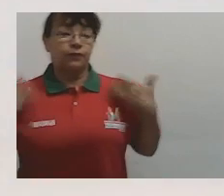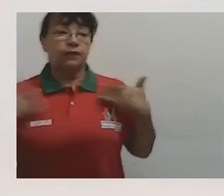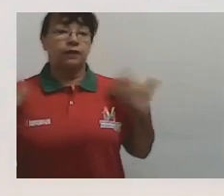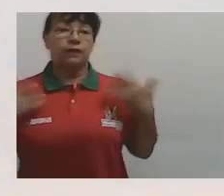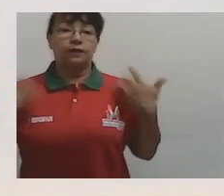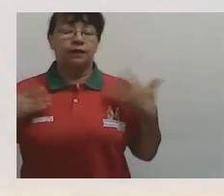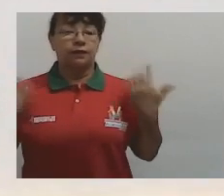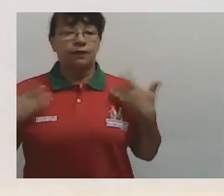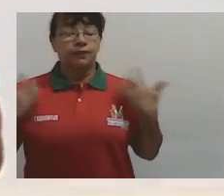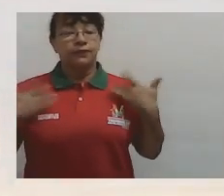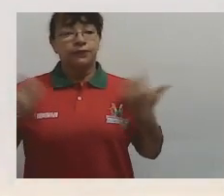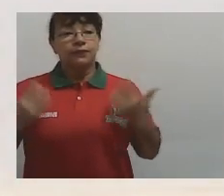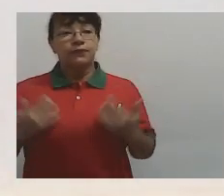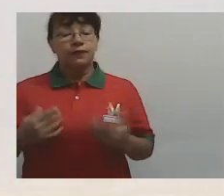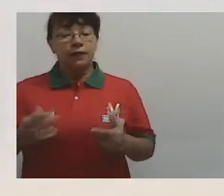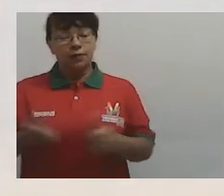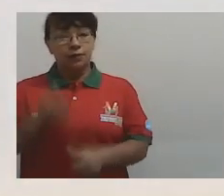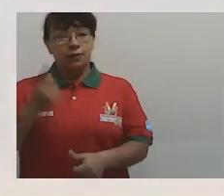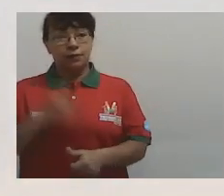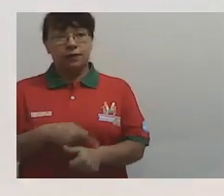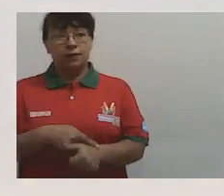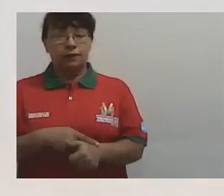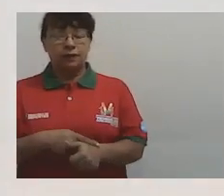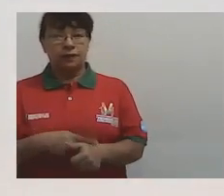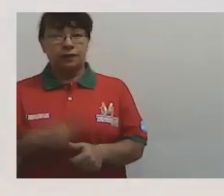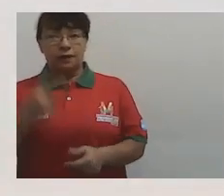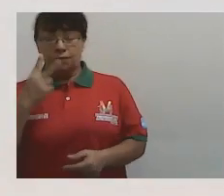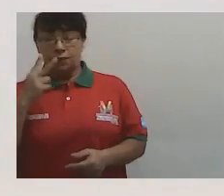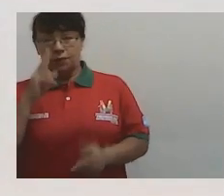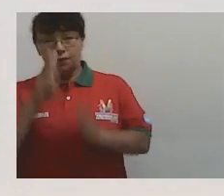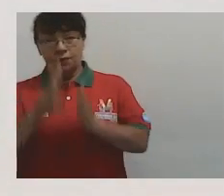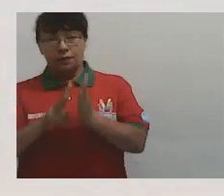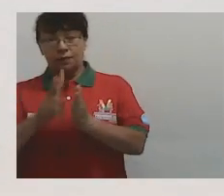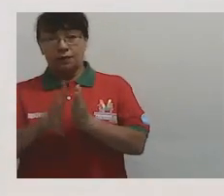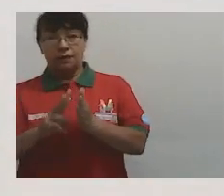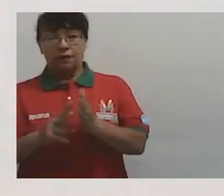expectativa de esta primera vez que estamos al vivo. Hemos estado